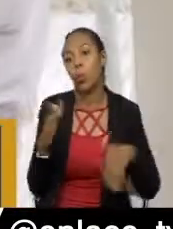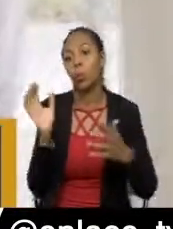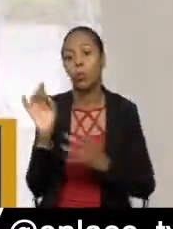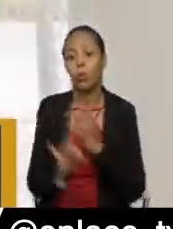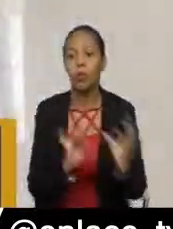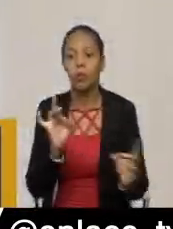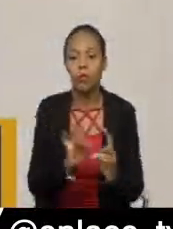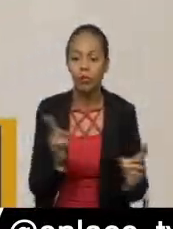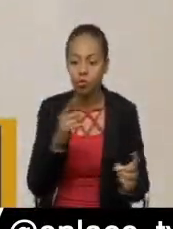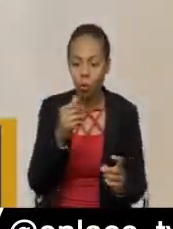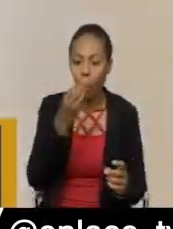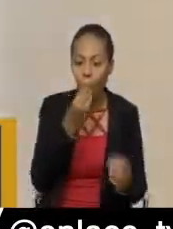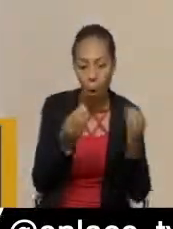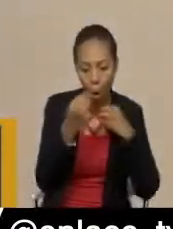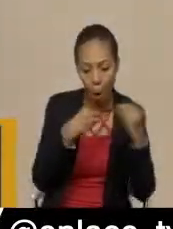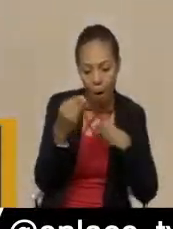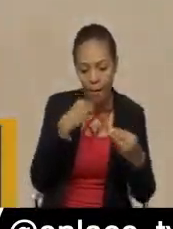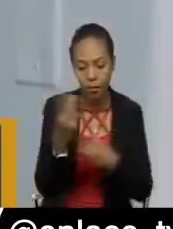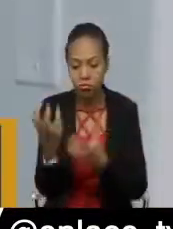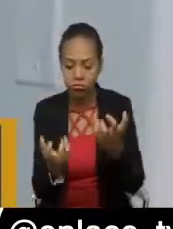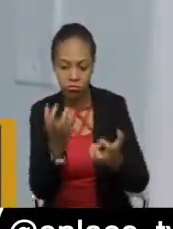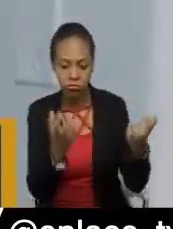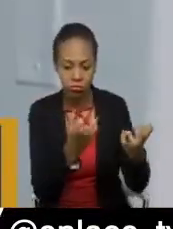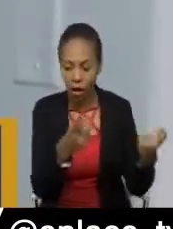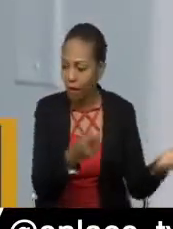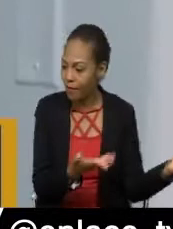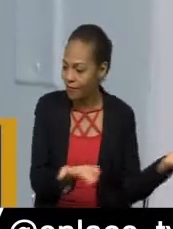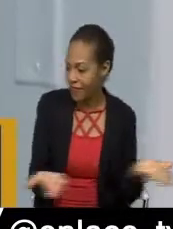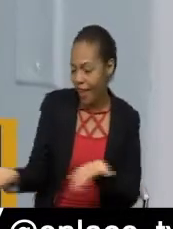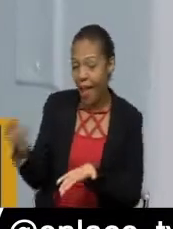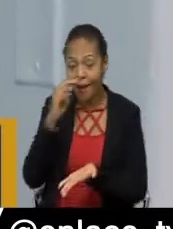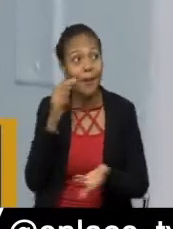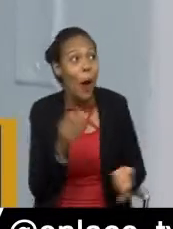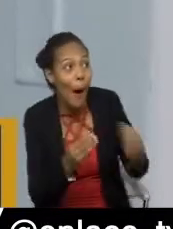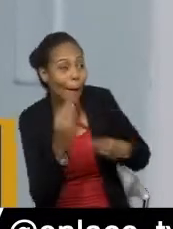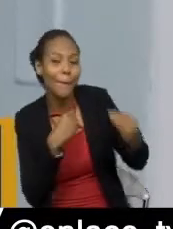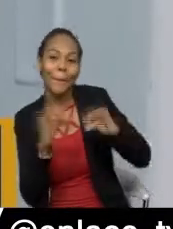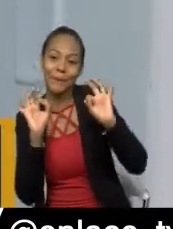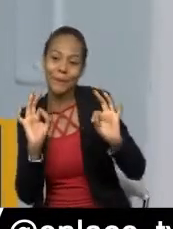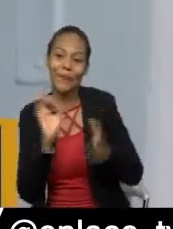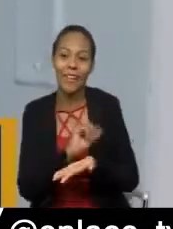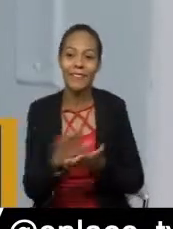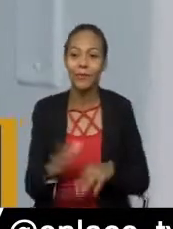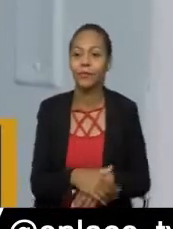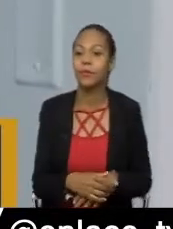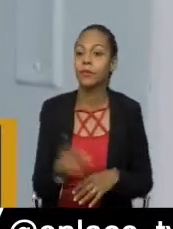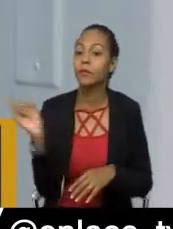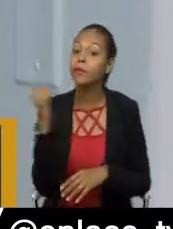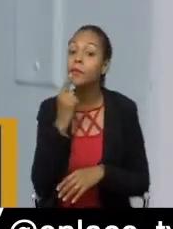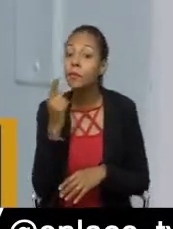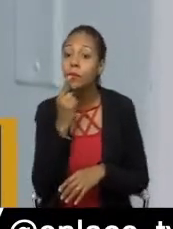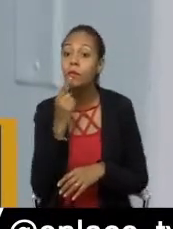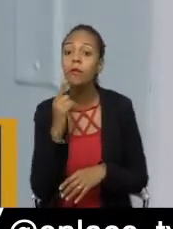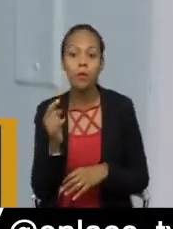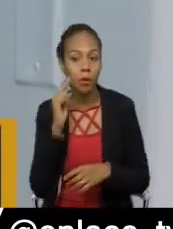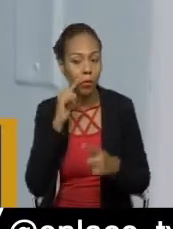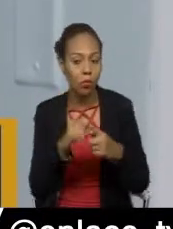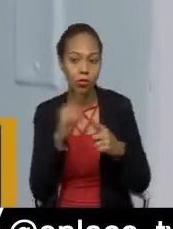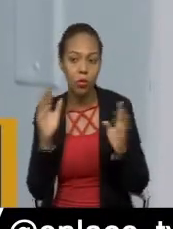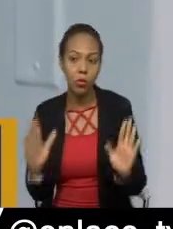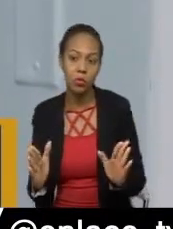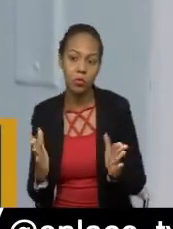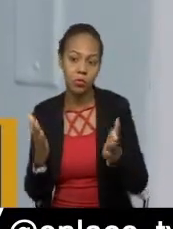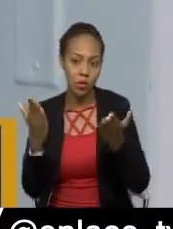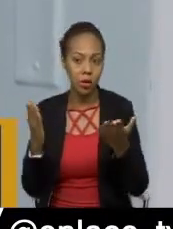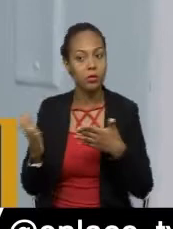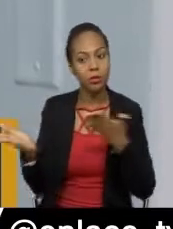en comedores y restaurantes escolares. Que lo que permite es tener un mejoramiento en la calidad del servicio para los